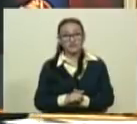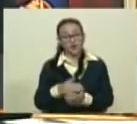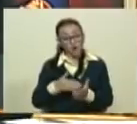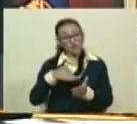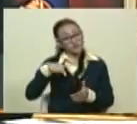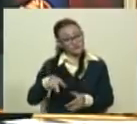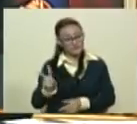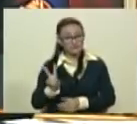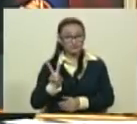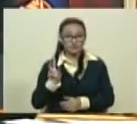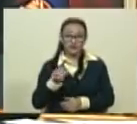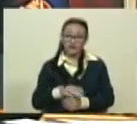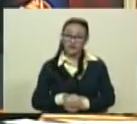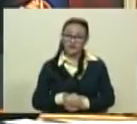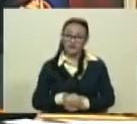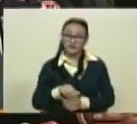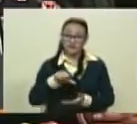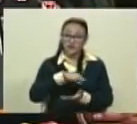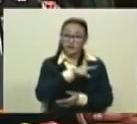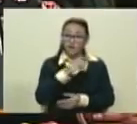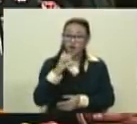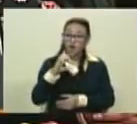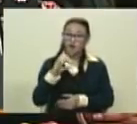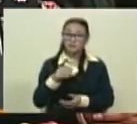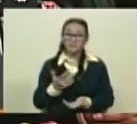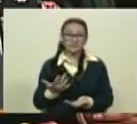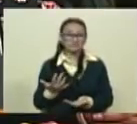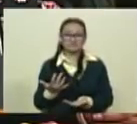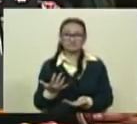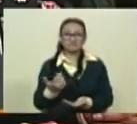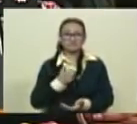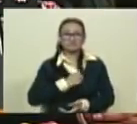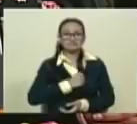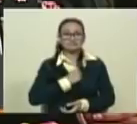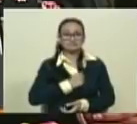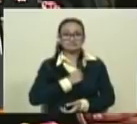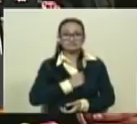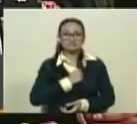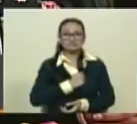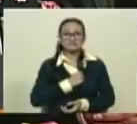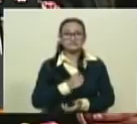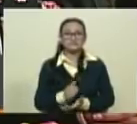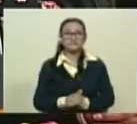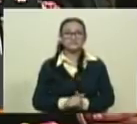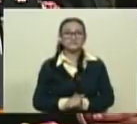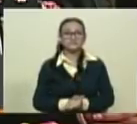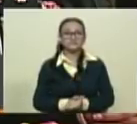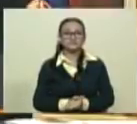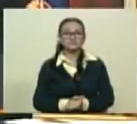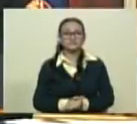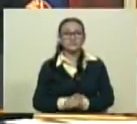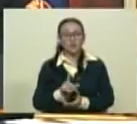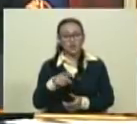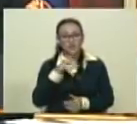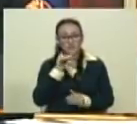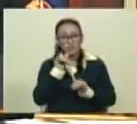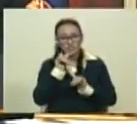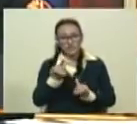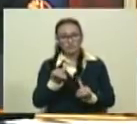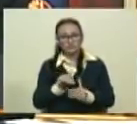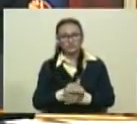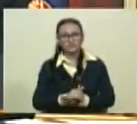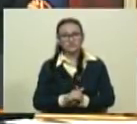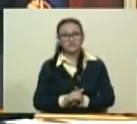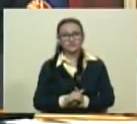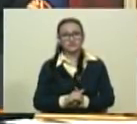Venezuela. Eso es muy, muy lamentable. Y nosotros tenemos que denunciarlo